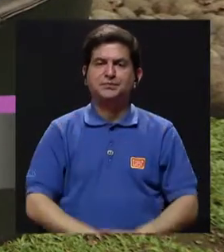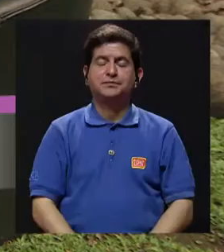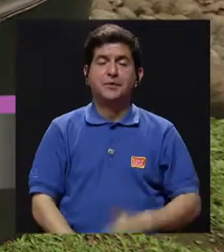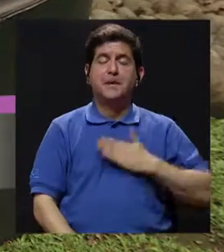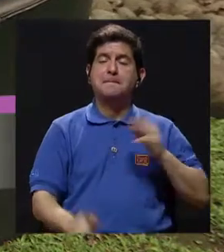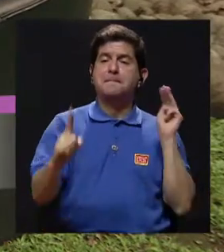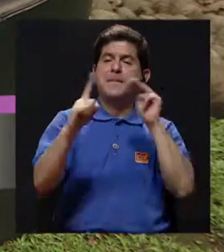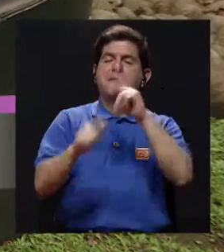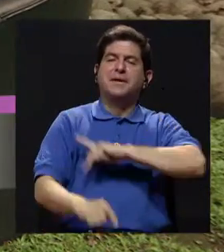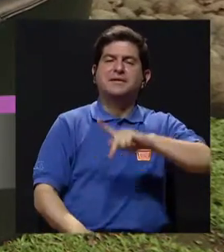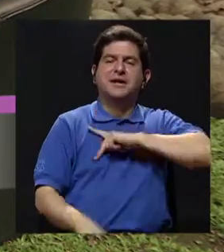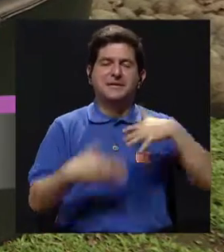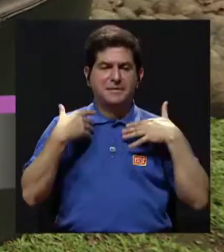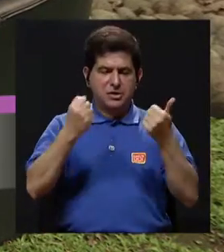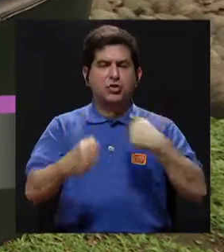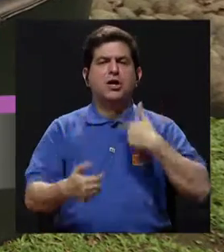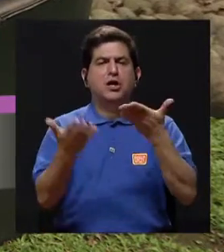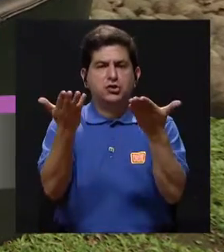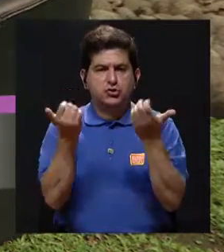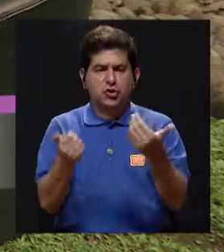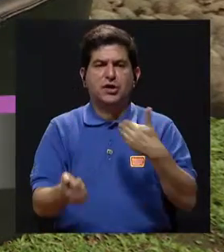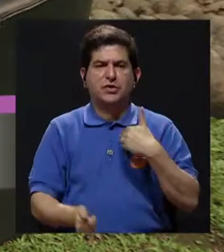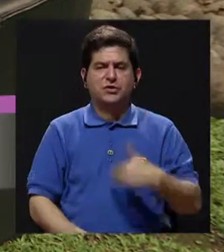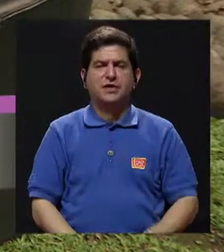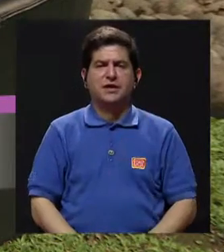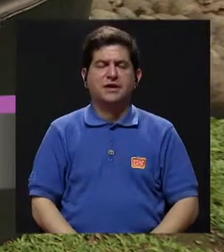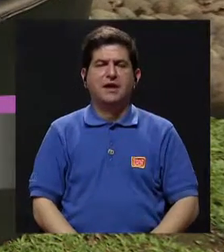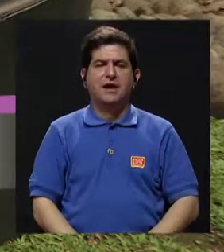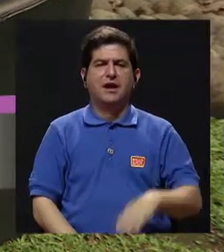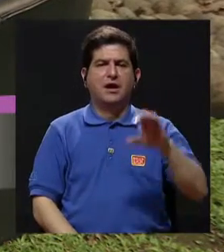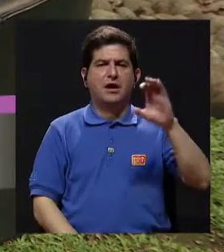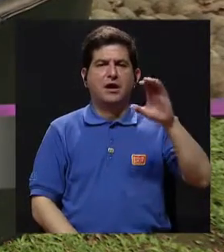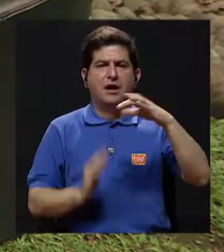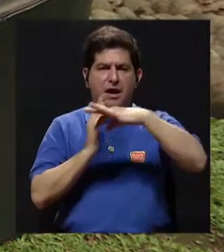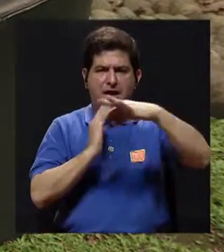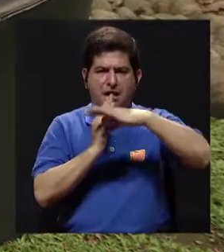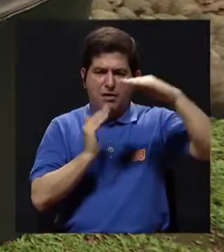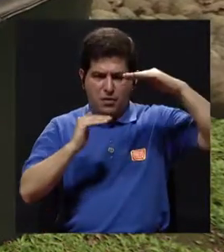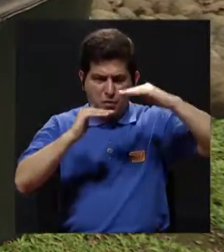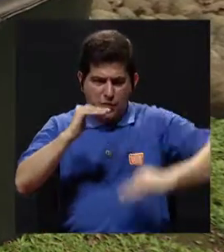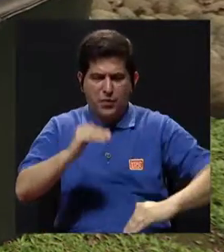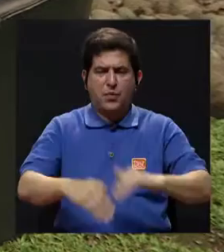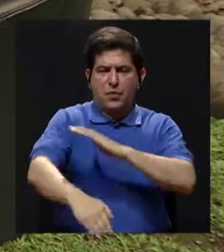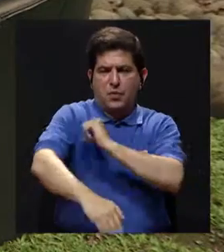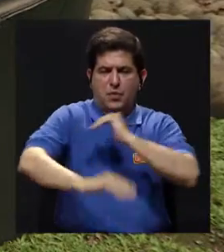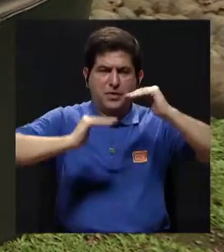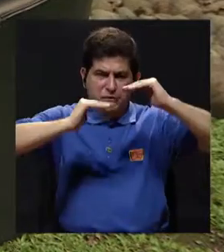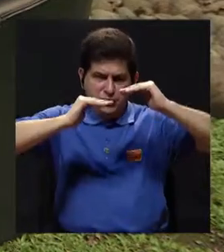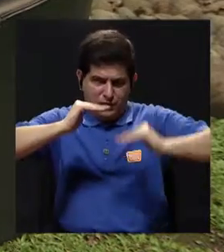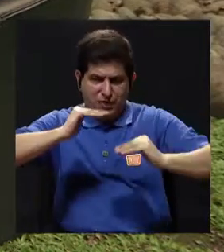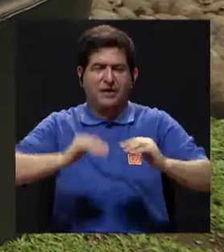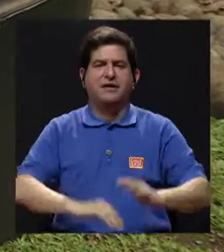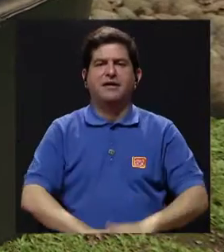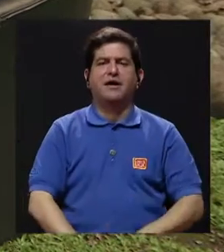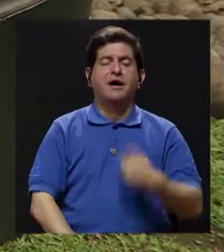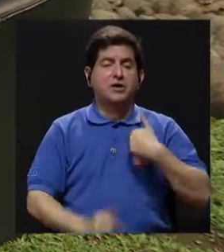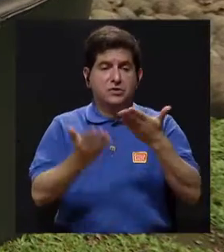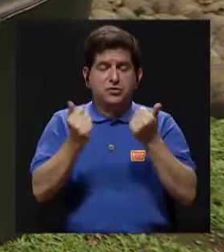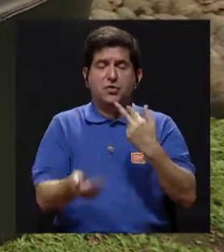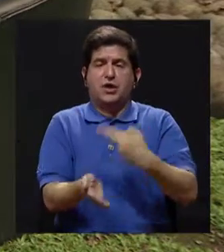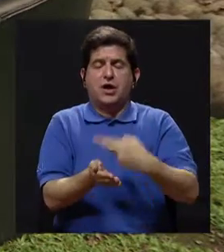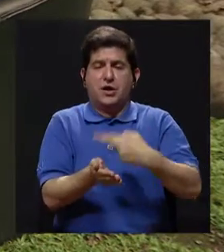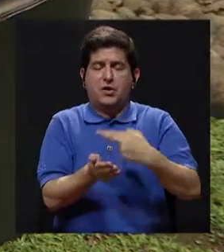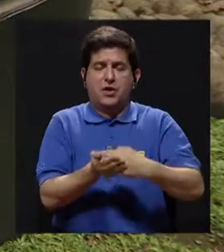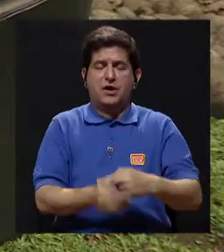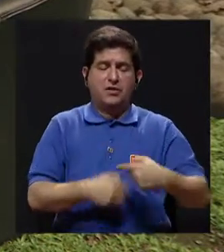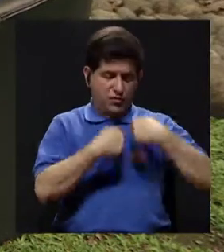Si mi meta personal de salud es que yo quiero tener bajo colesterol, quiero tener la presión baja, quiero que mi